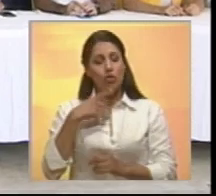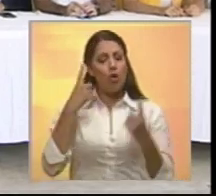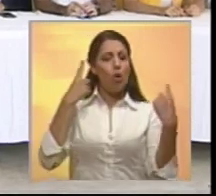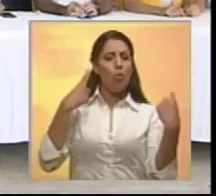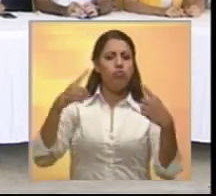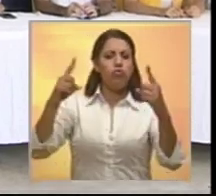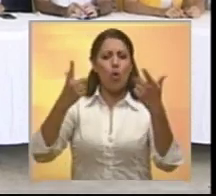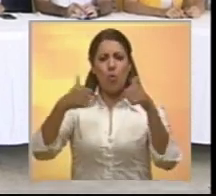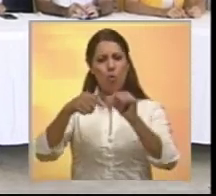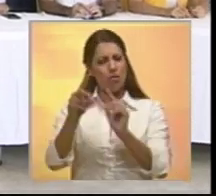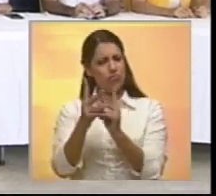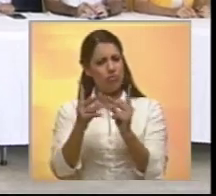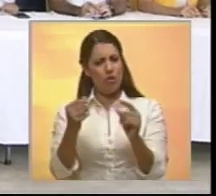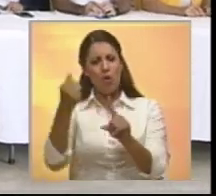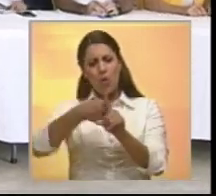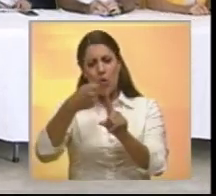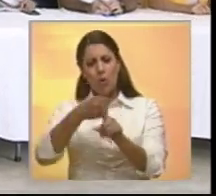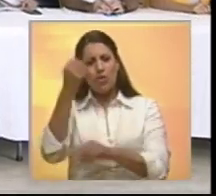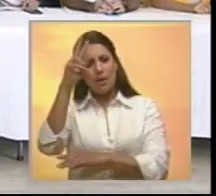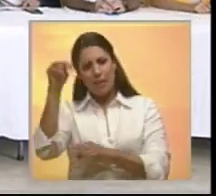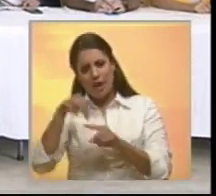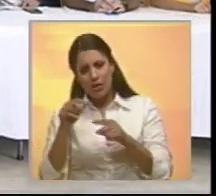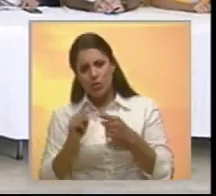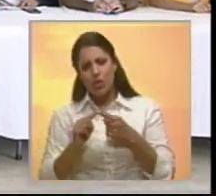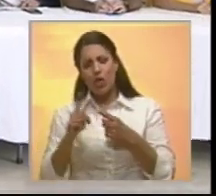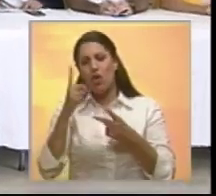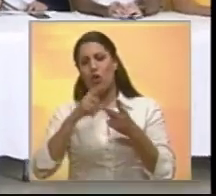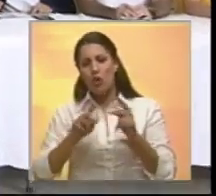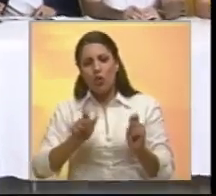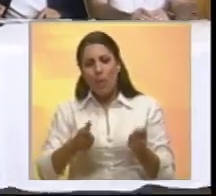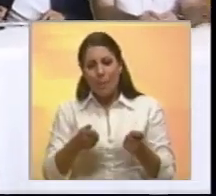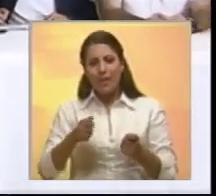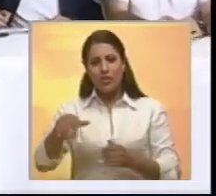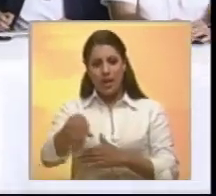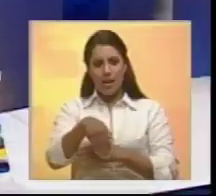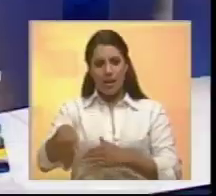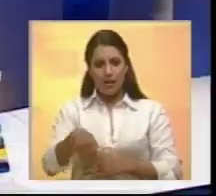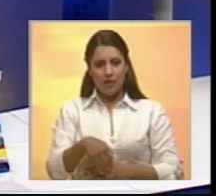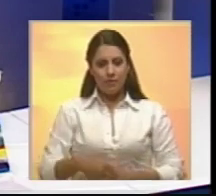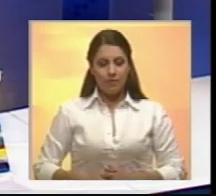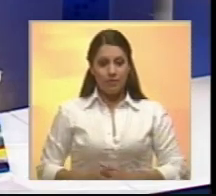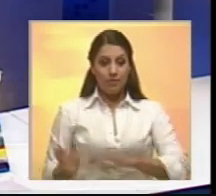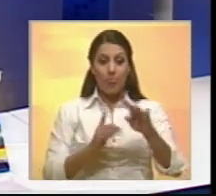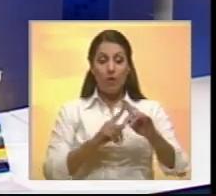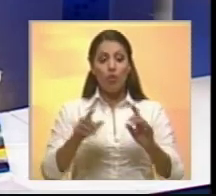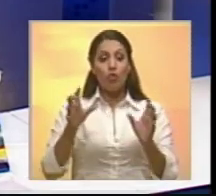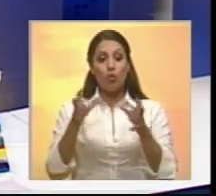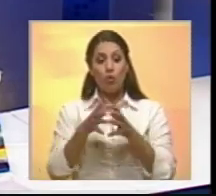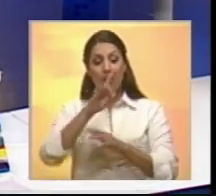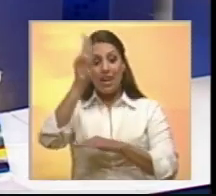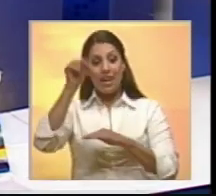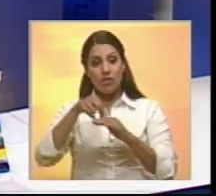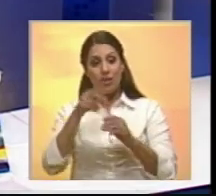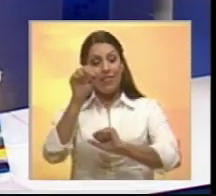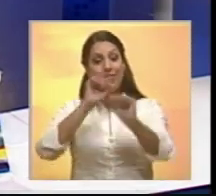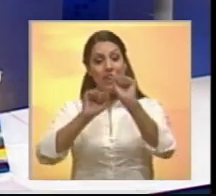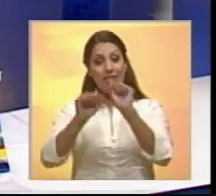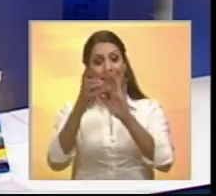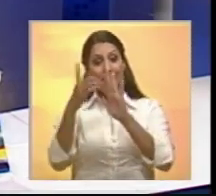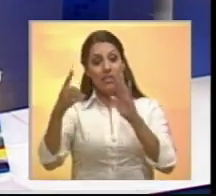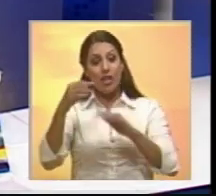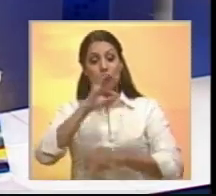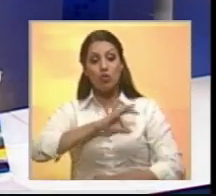los otros espacios de lucha como la Asamblea Nacional y la presión en la calle. Y el Superintendente Nacional para la Defensa de los